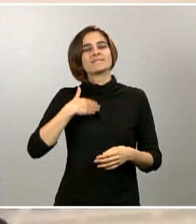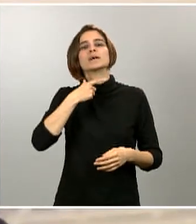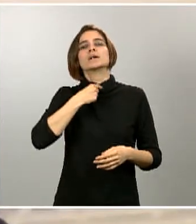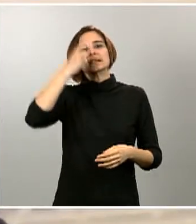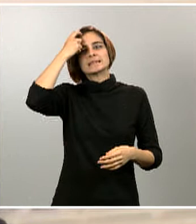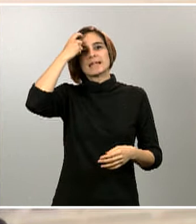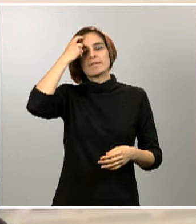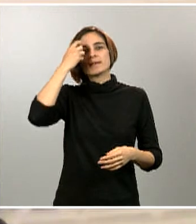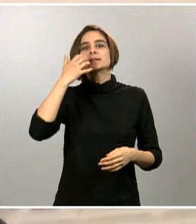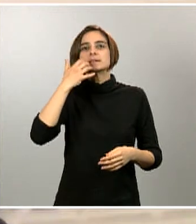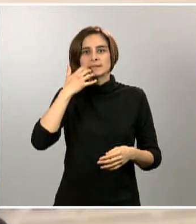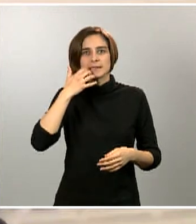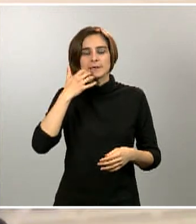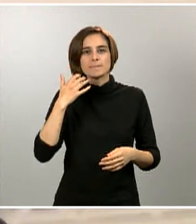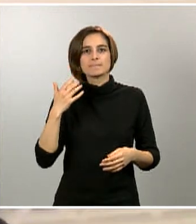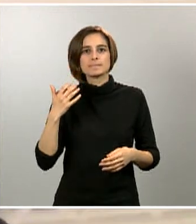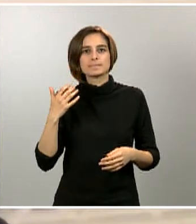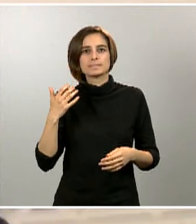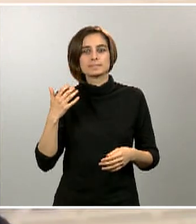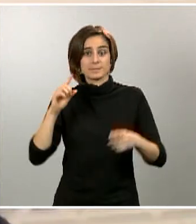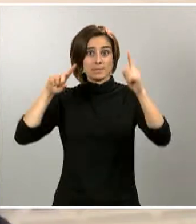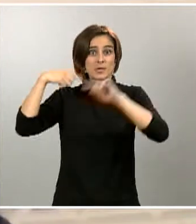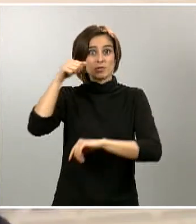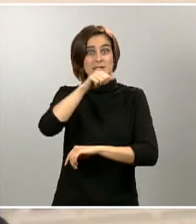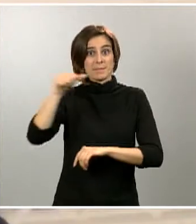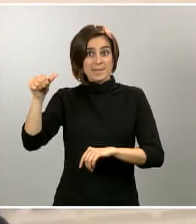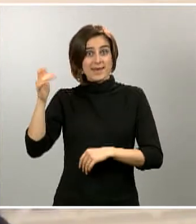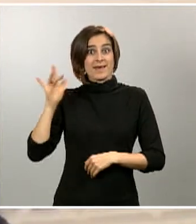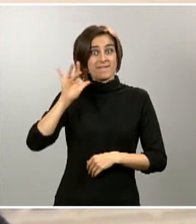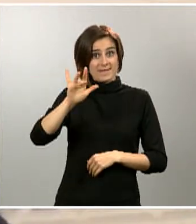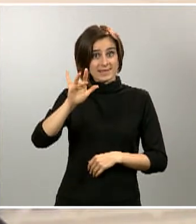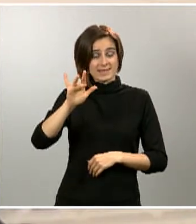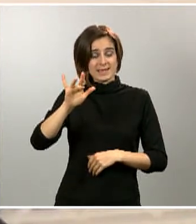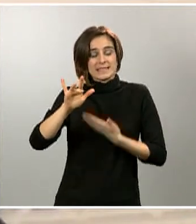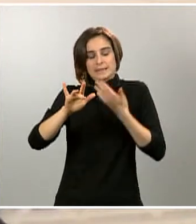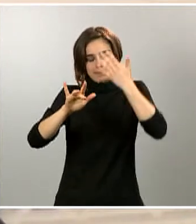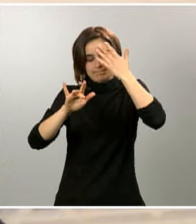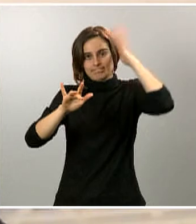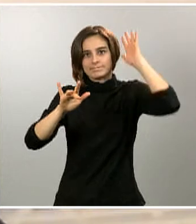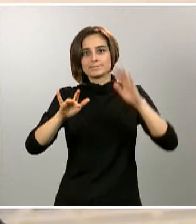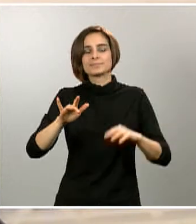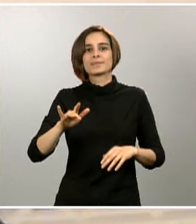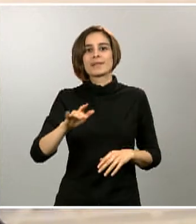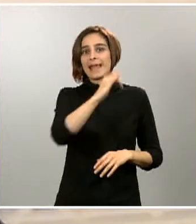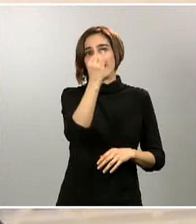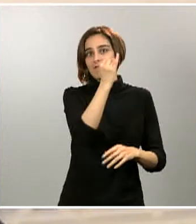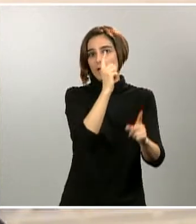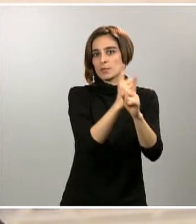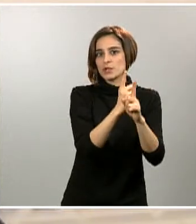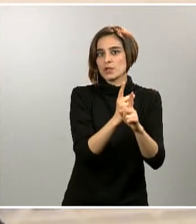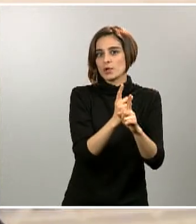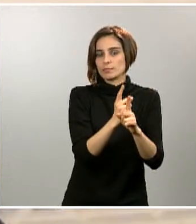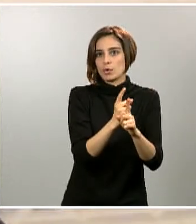cita de la semana que viene en caso de que el jefe de la oposición o, por ejemplo, los partidos